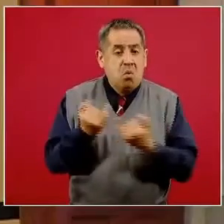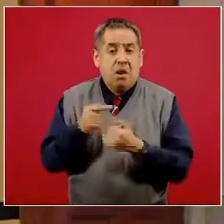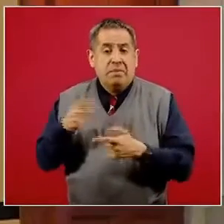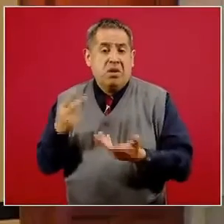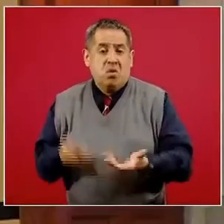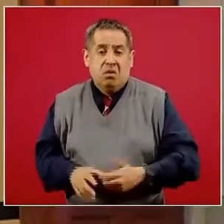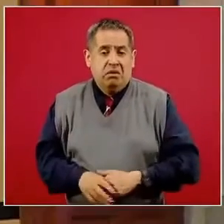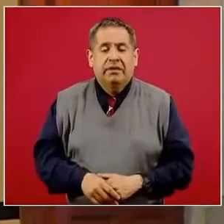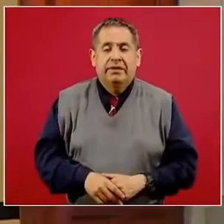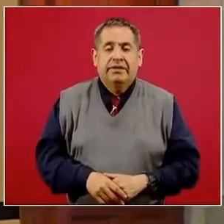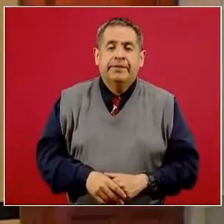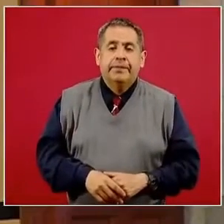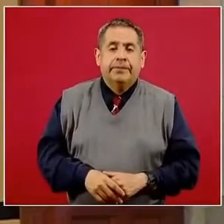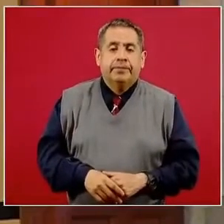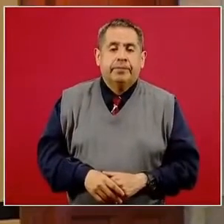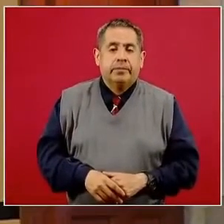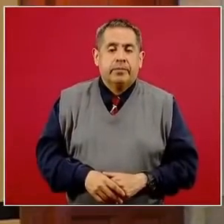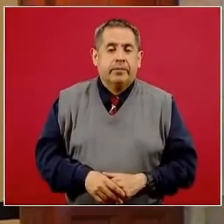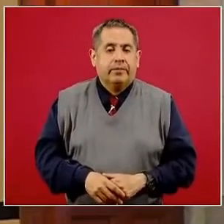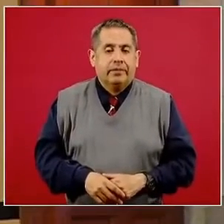por favor.